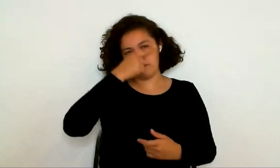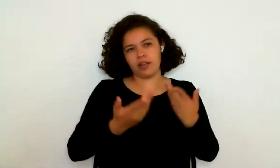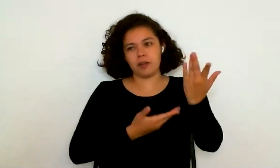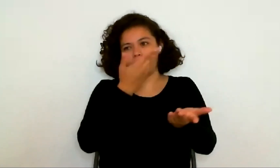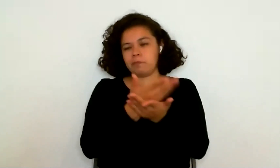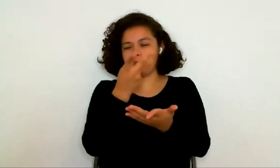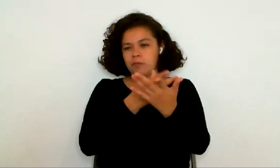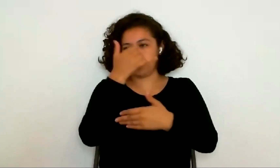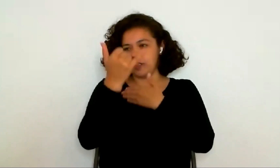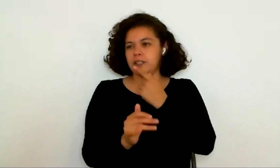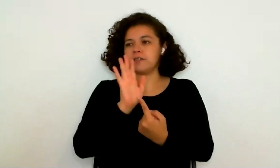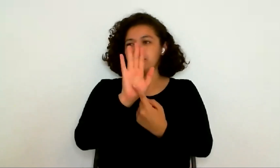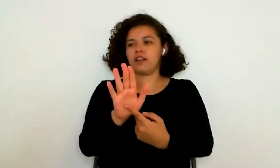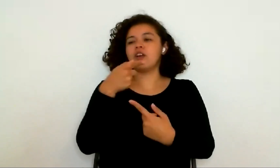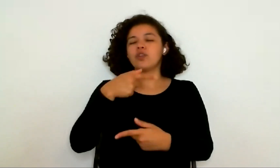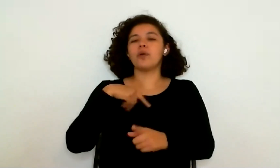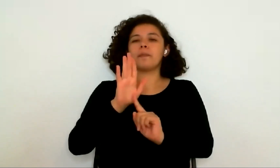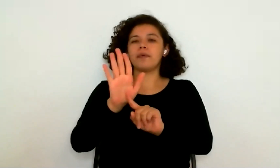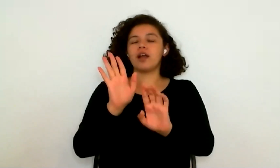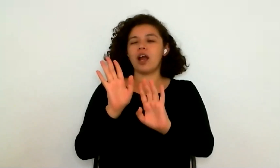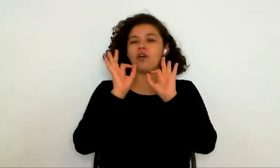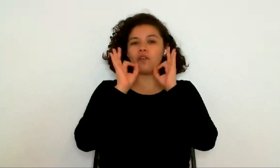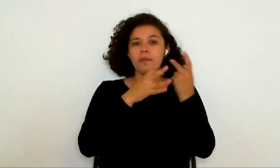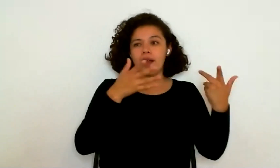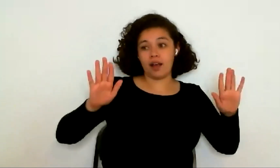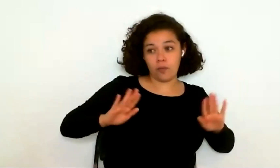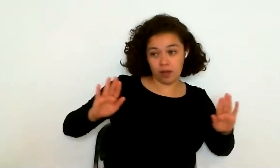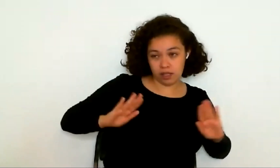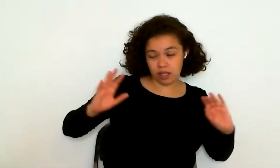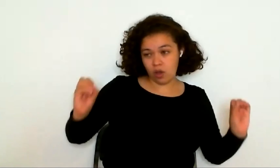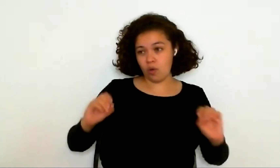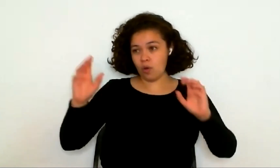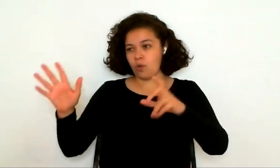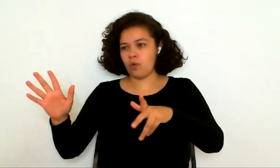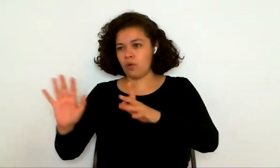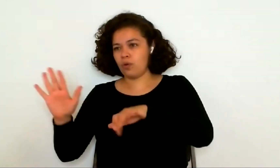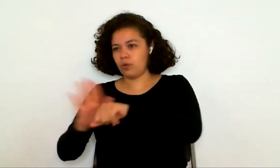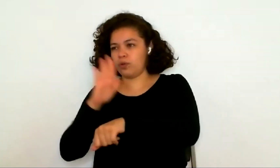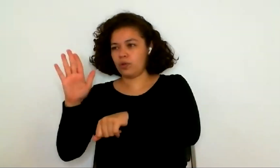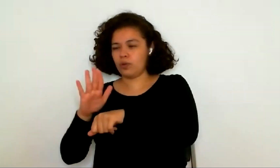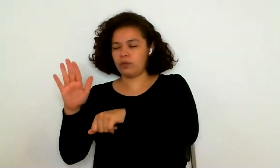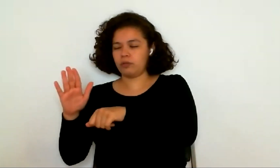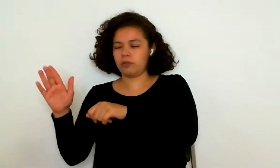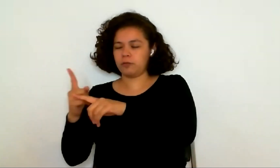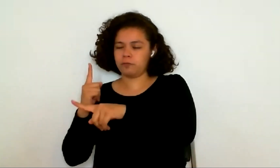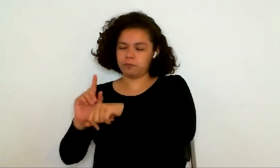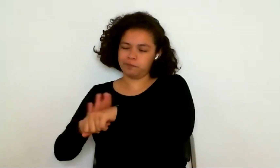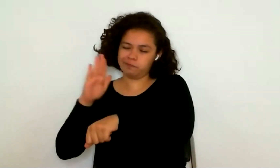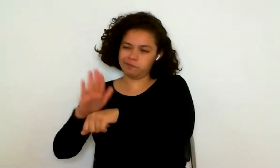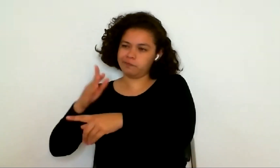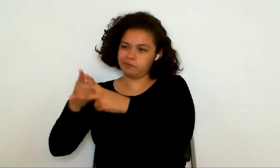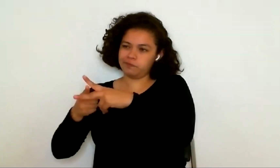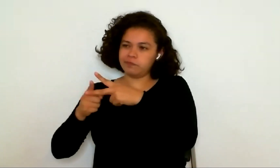tu proyecto, qué es lo que vas a presentar más. Si es más importante la parte estadística, pues entonces vamos a presentar